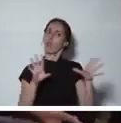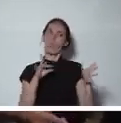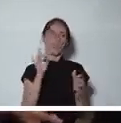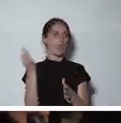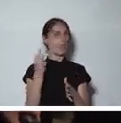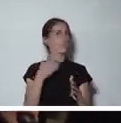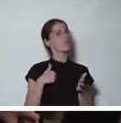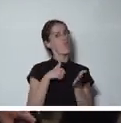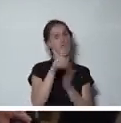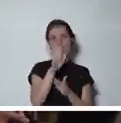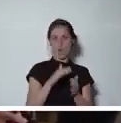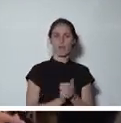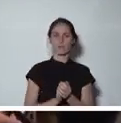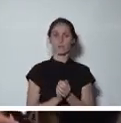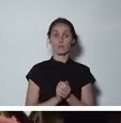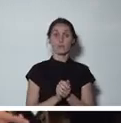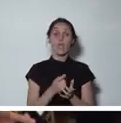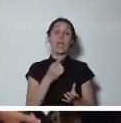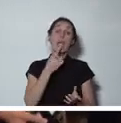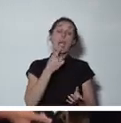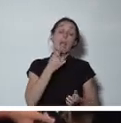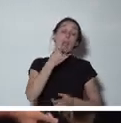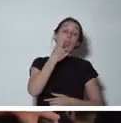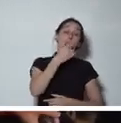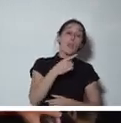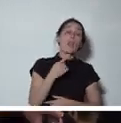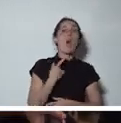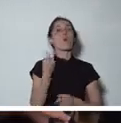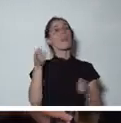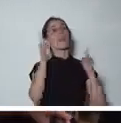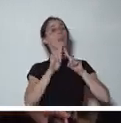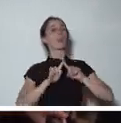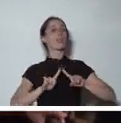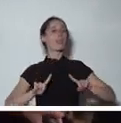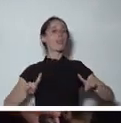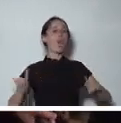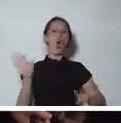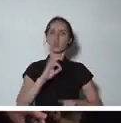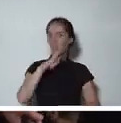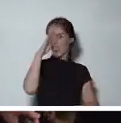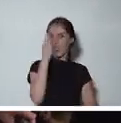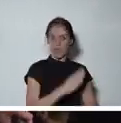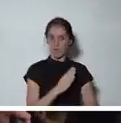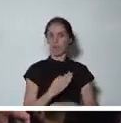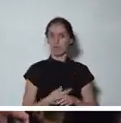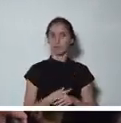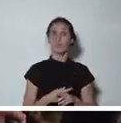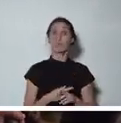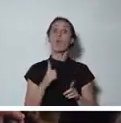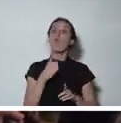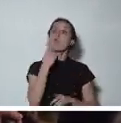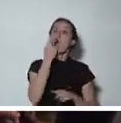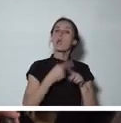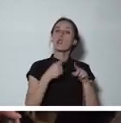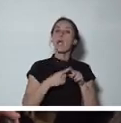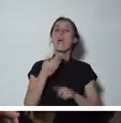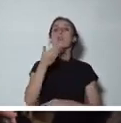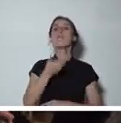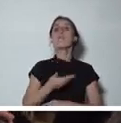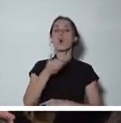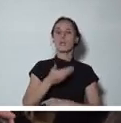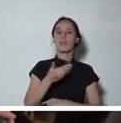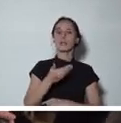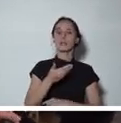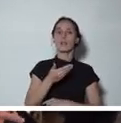antes Te lo dicen de distintas maneras a veces más sutiles otras más explícitas una cosa que me parece reseñable es Cuántas